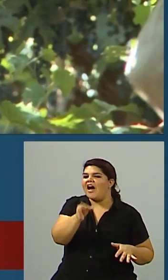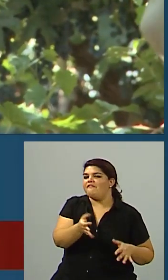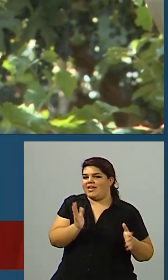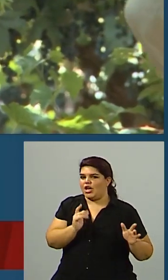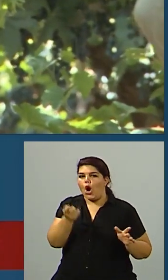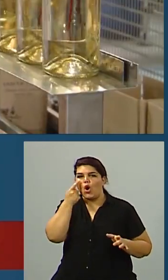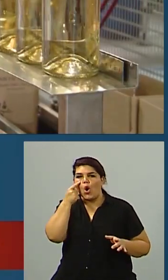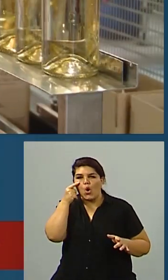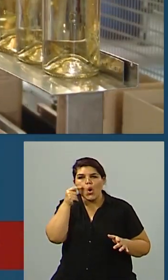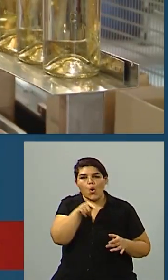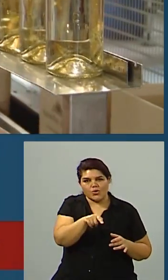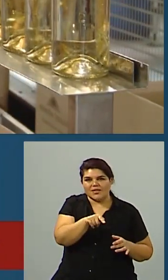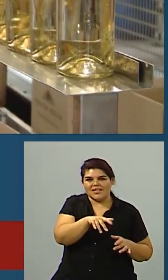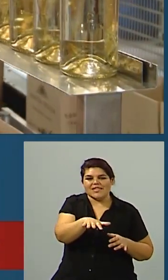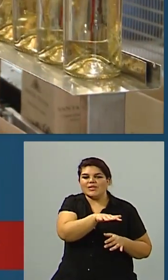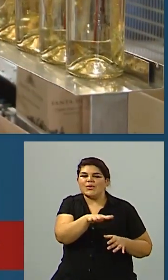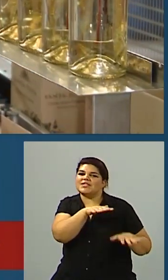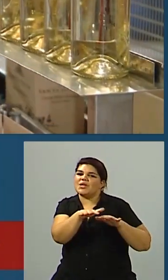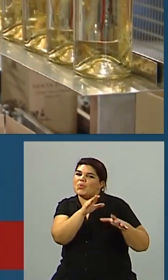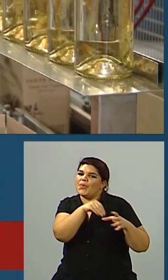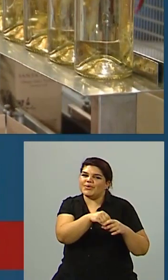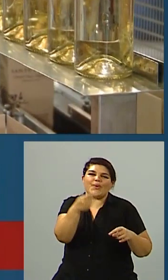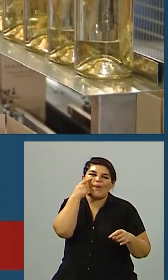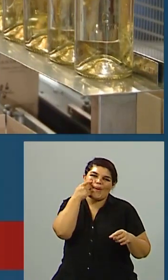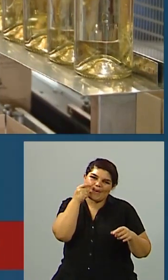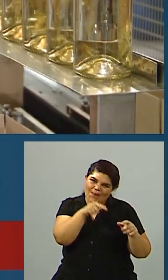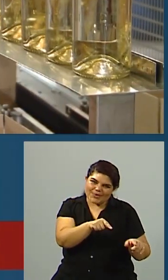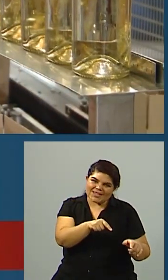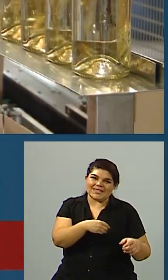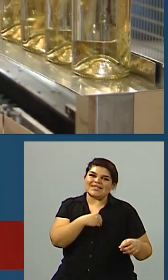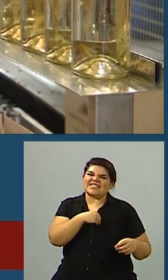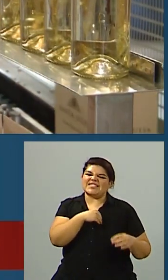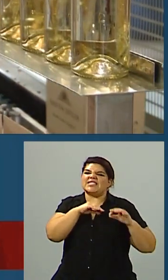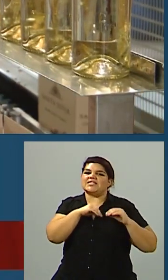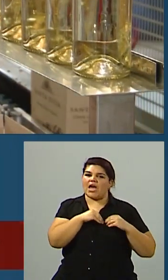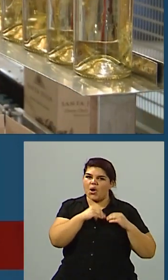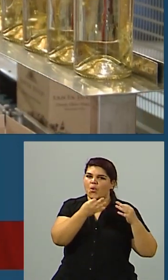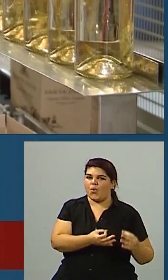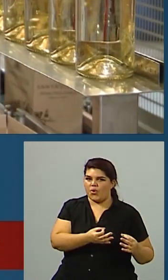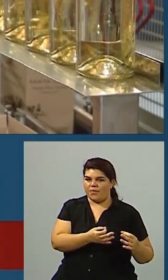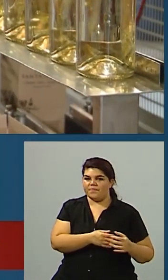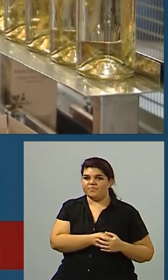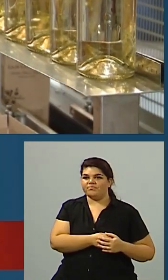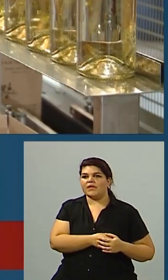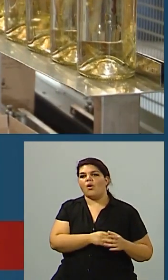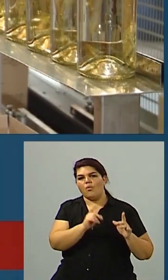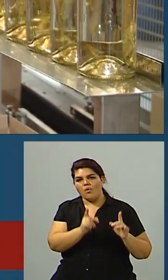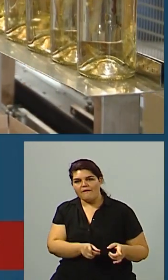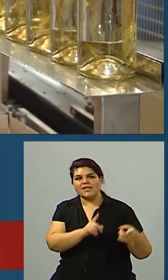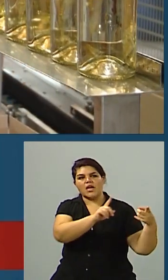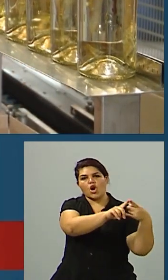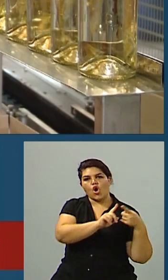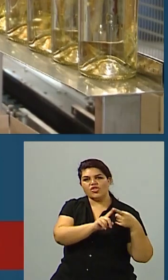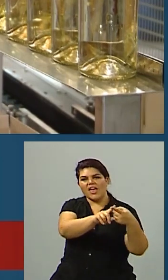entiende que al ser de la misma corriente es predecible, ¿no? Es claro, y hay más fluidez quizás en el contacto de la gente